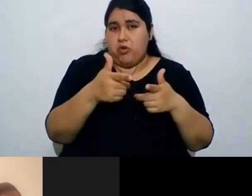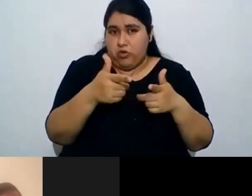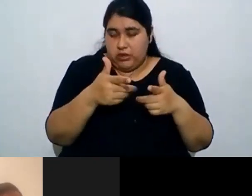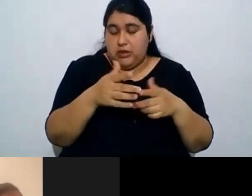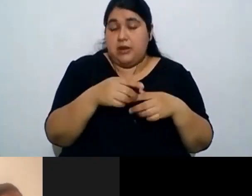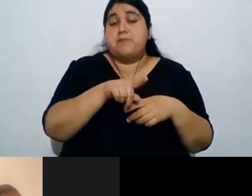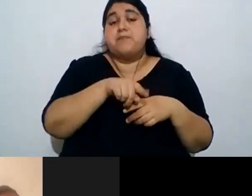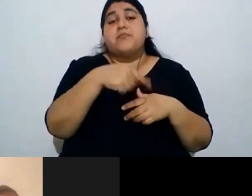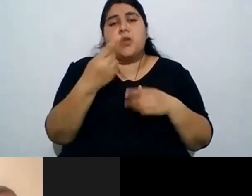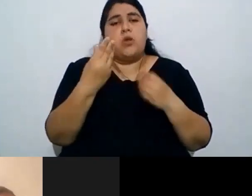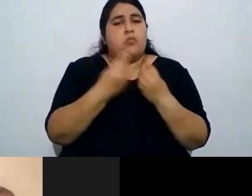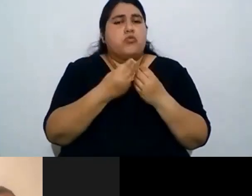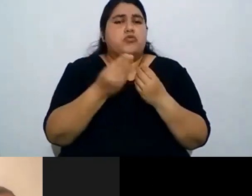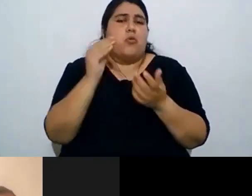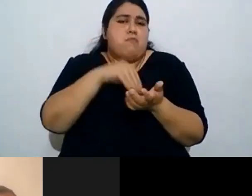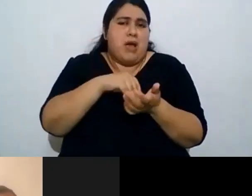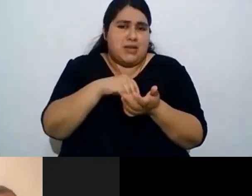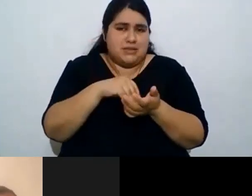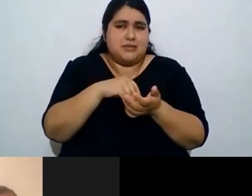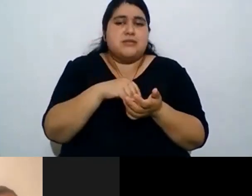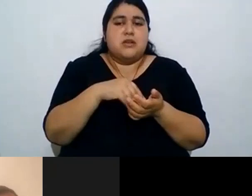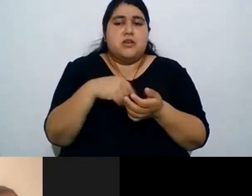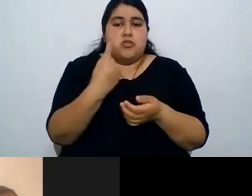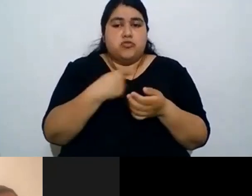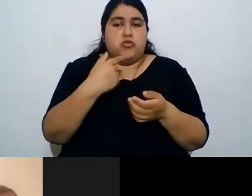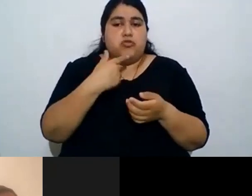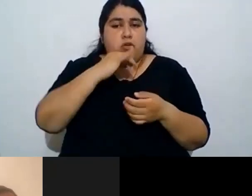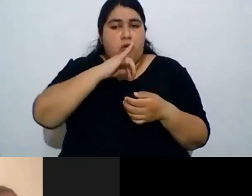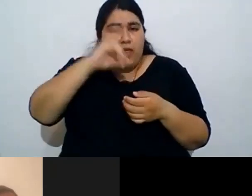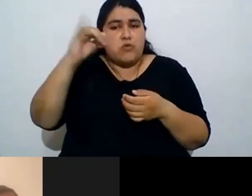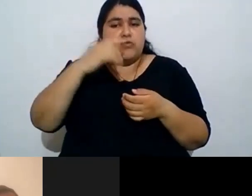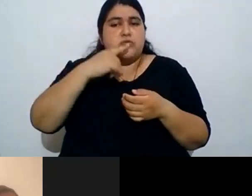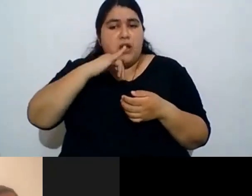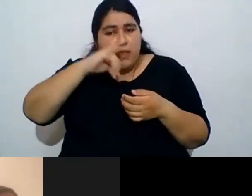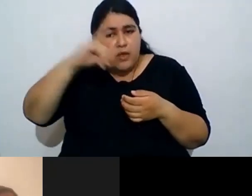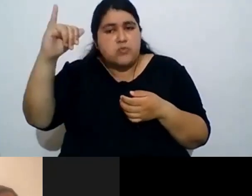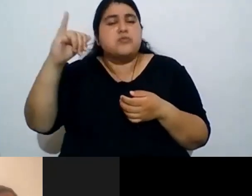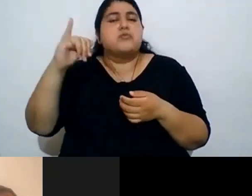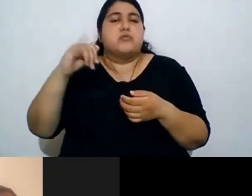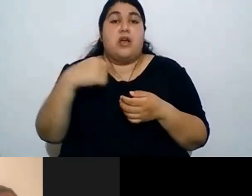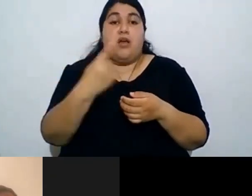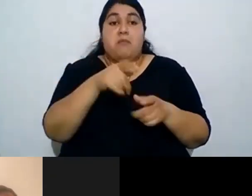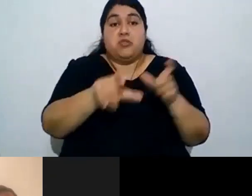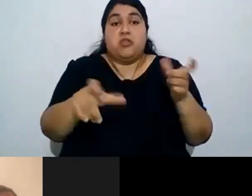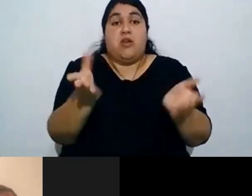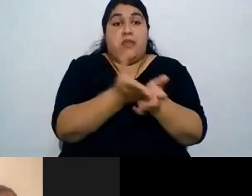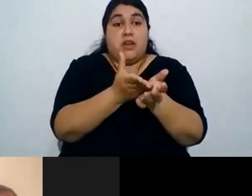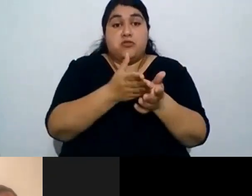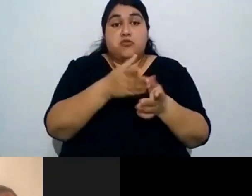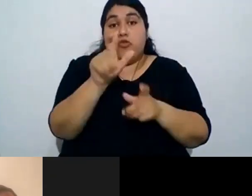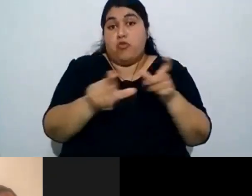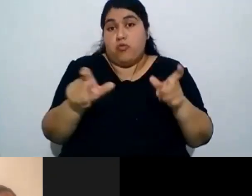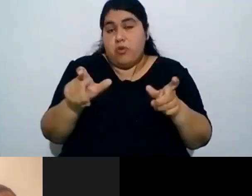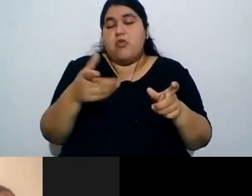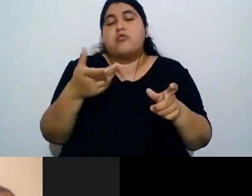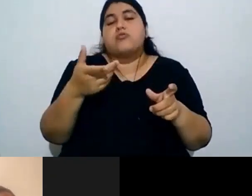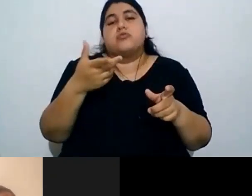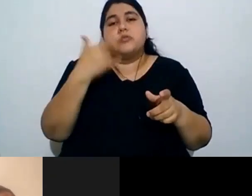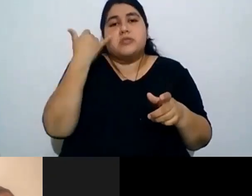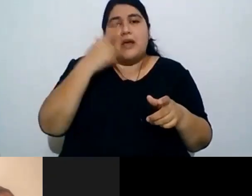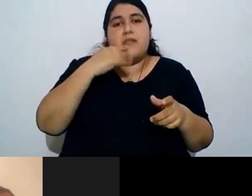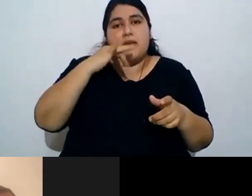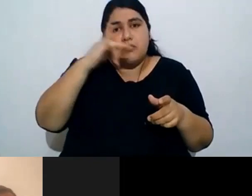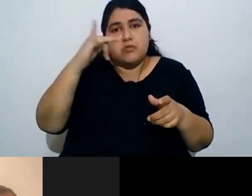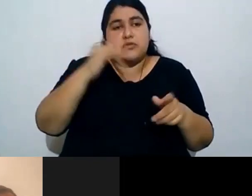hay muchísimas más que nosotros hemos reportado y que otras personas de derechos humanos en Colombia han reportado como personas